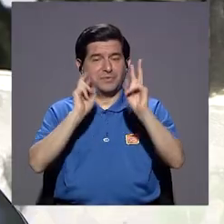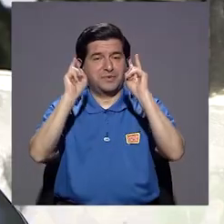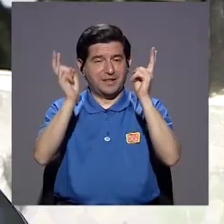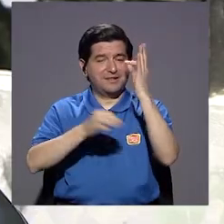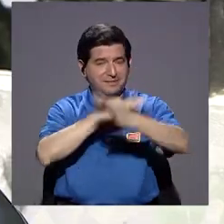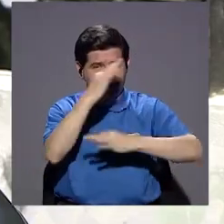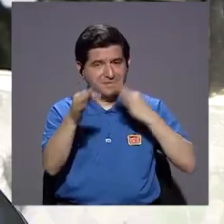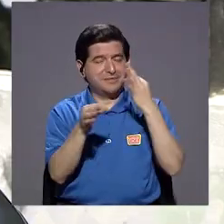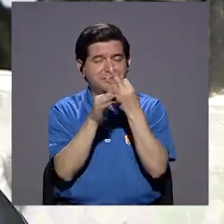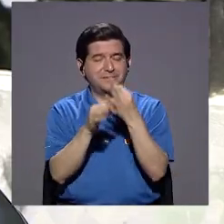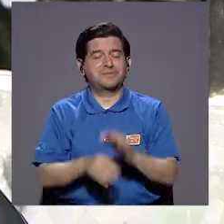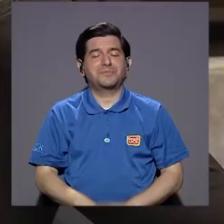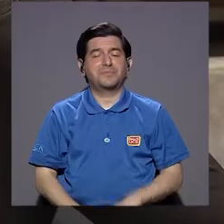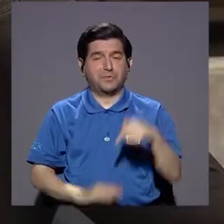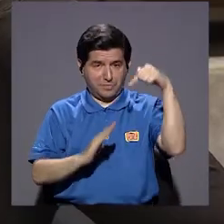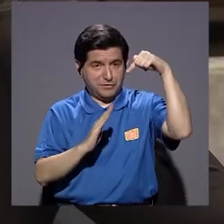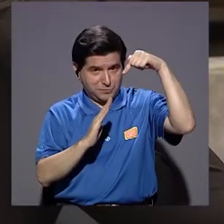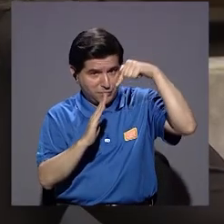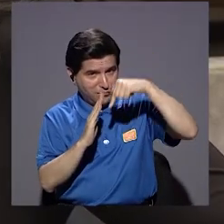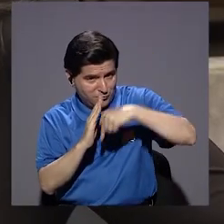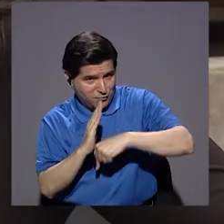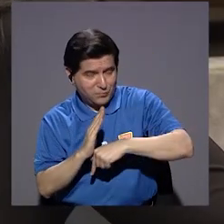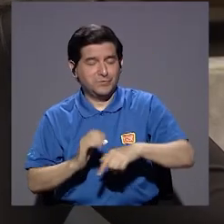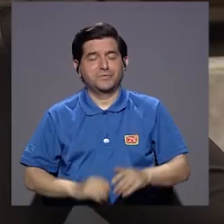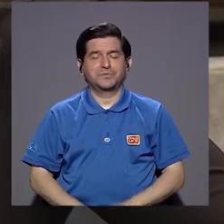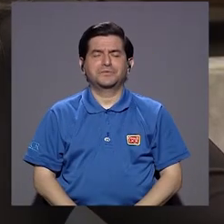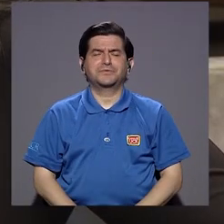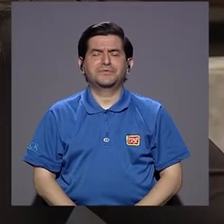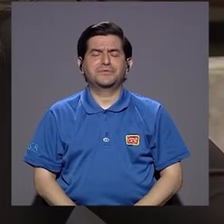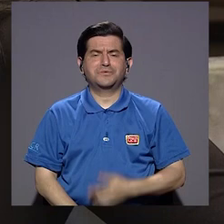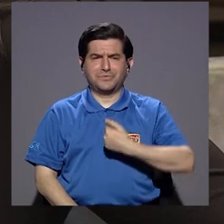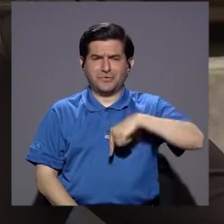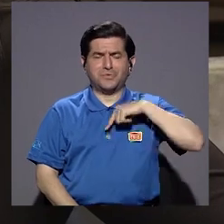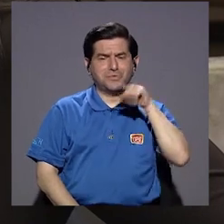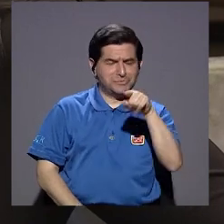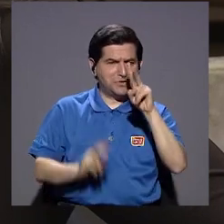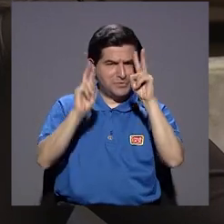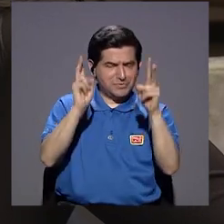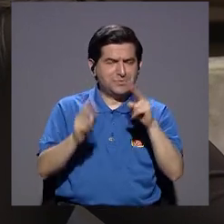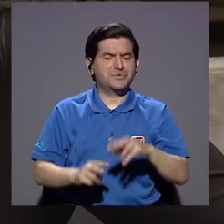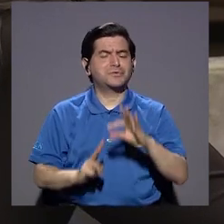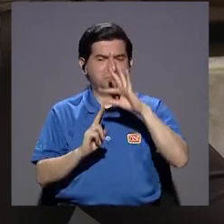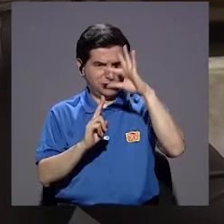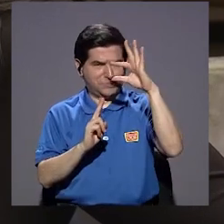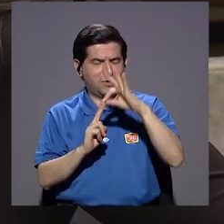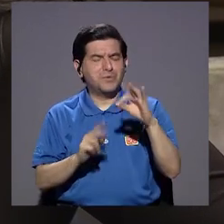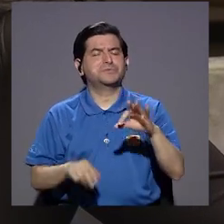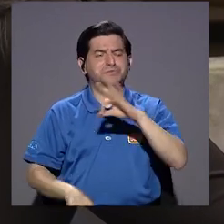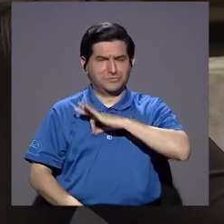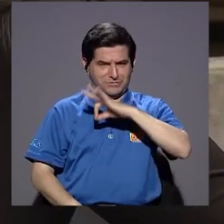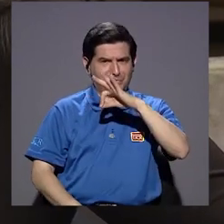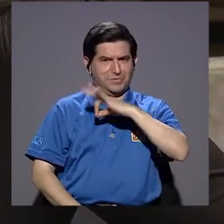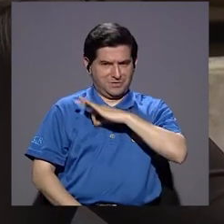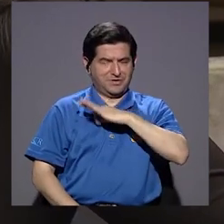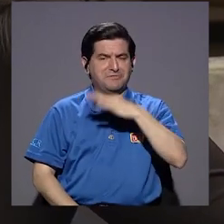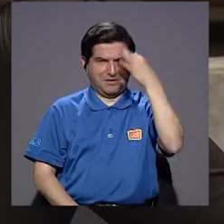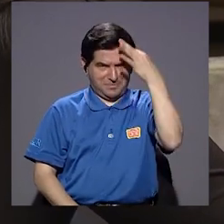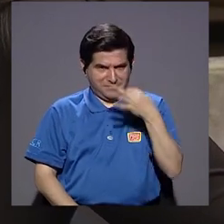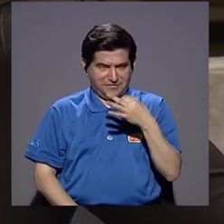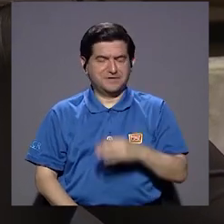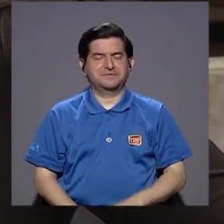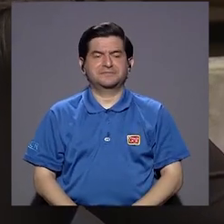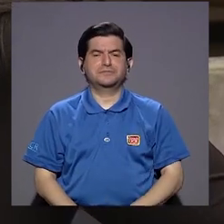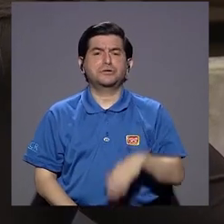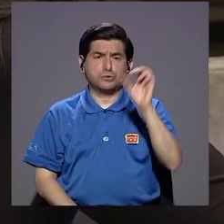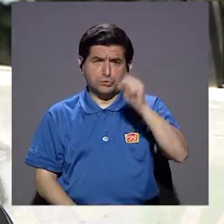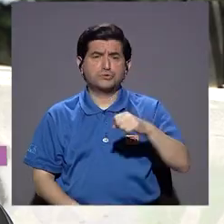hablar este tipo de temas también. Sí, realmente nos matriculamos con este tema como una alternativa más para el bienestar. Exacto.